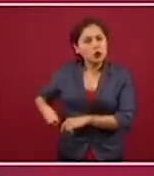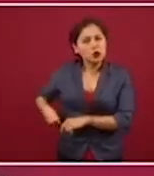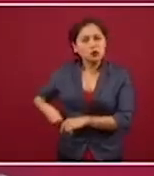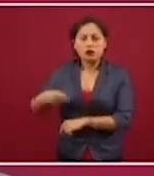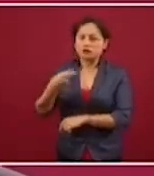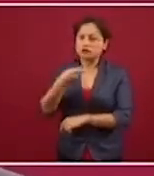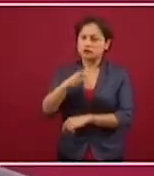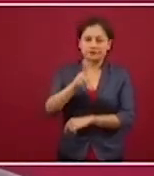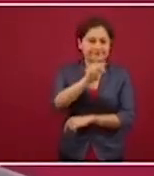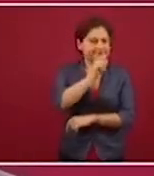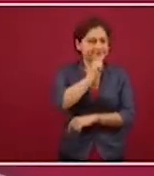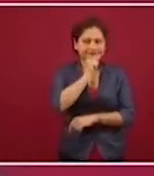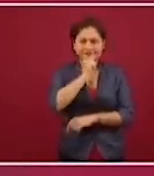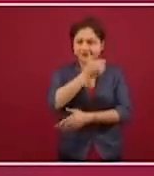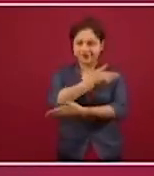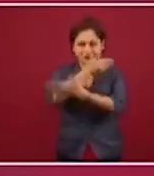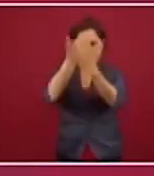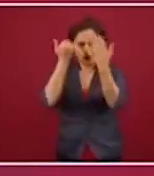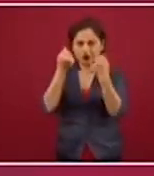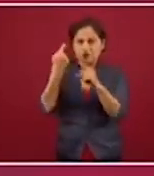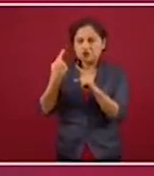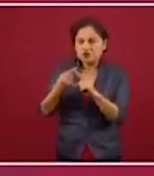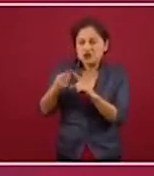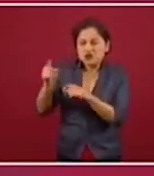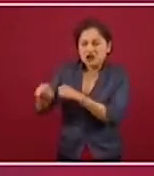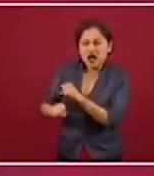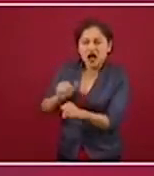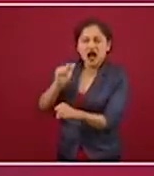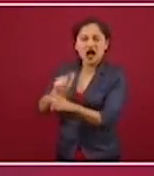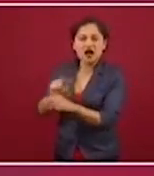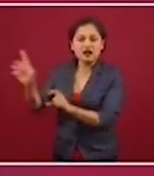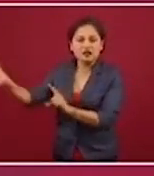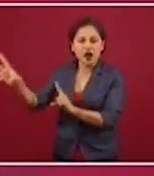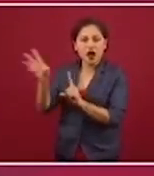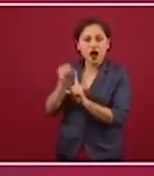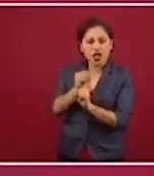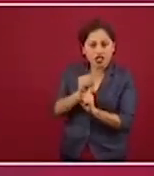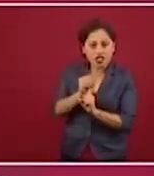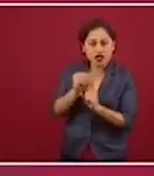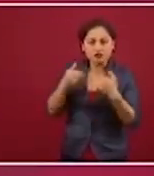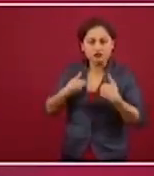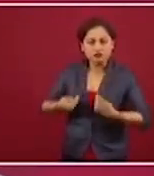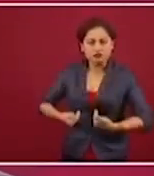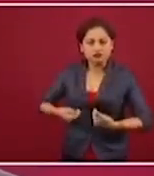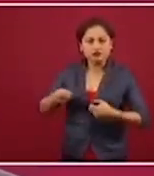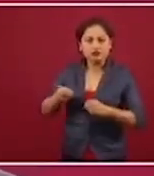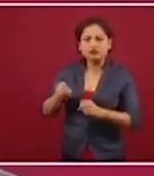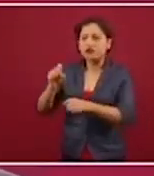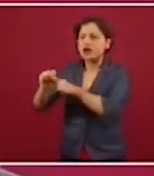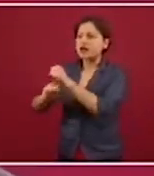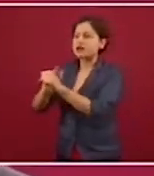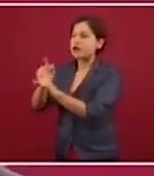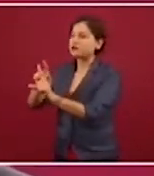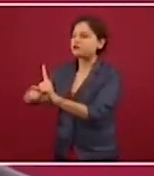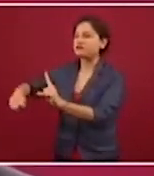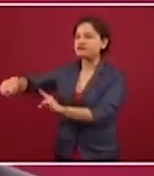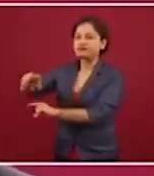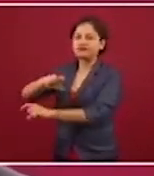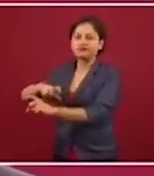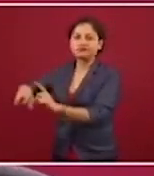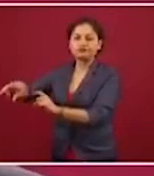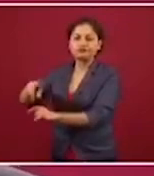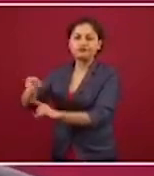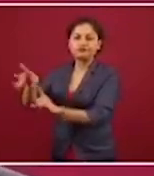que llevó el virus normalmente circulante entre los animales hacia los humanos entonces no es un efecto de